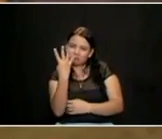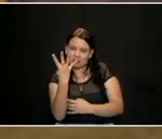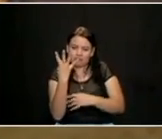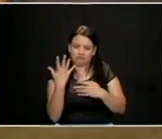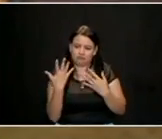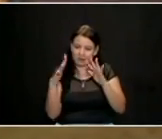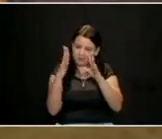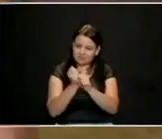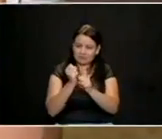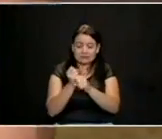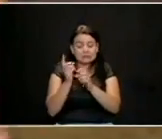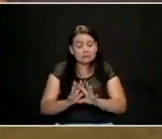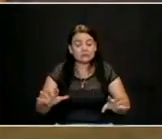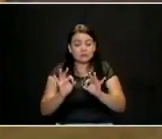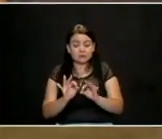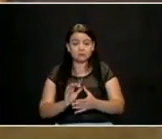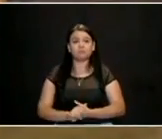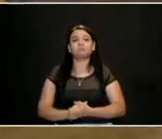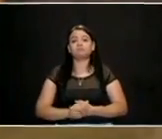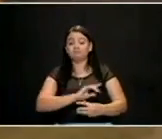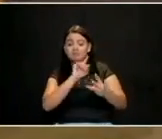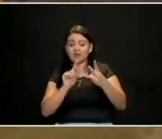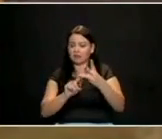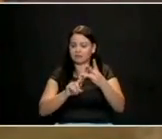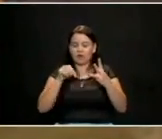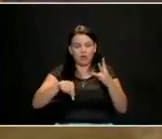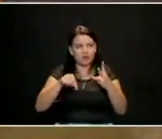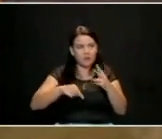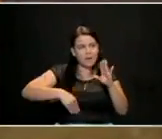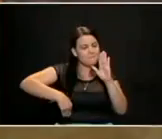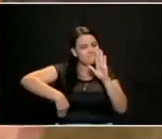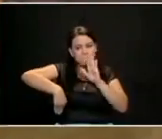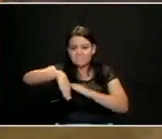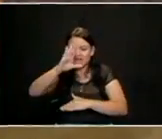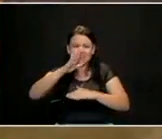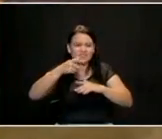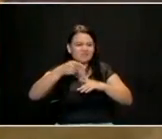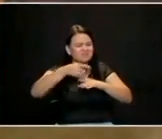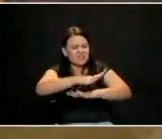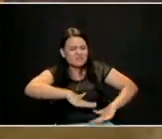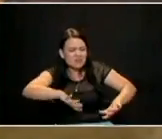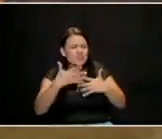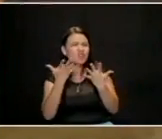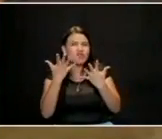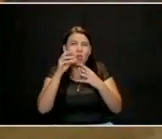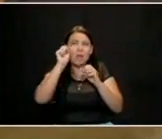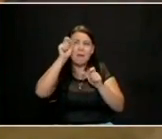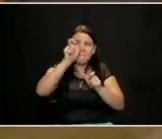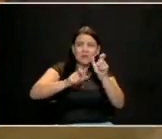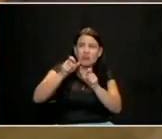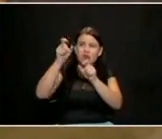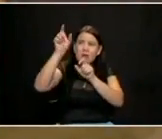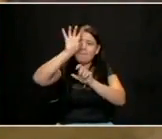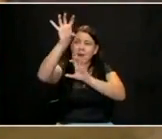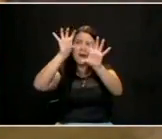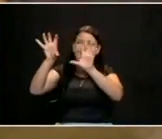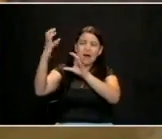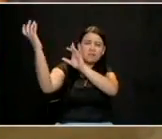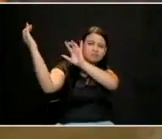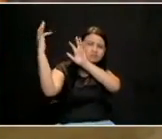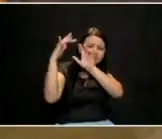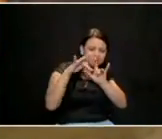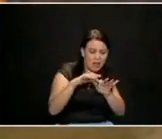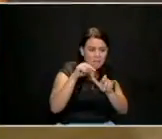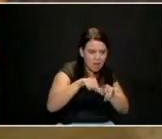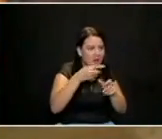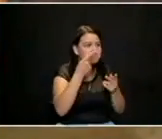en Medellín. Y tercero, el turismo de ciudad, hay que hacer más íconos, lugares más especiales para visitar Medellín. Y vamos a prohibir el turismo sexual,